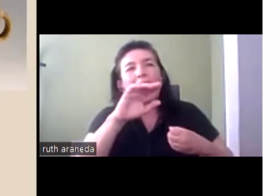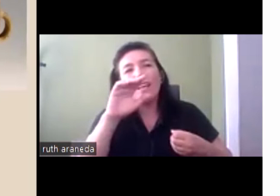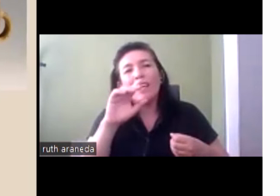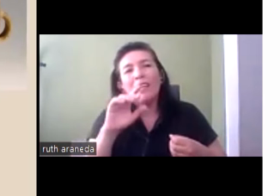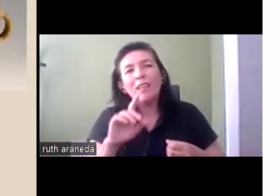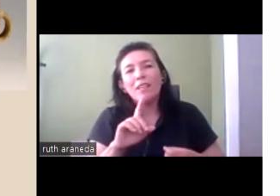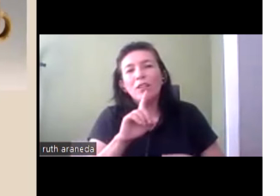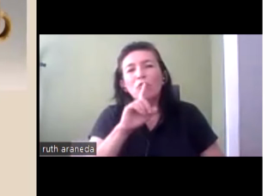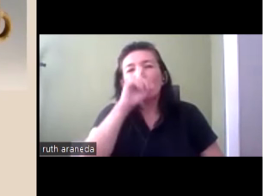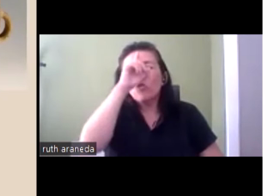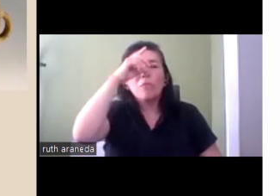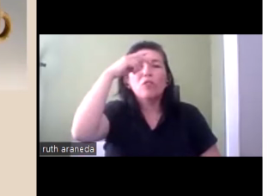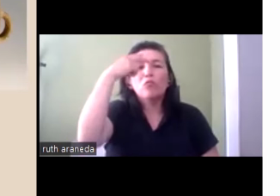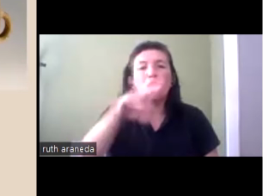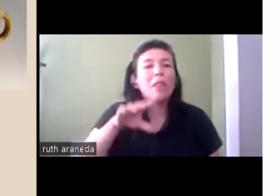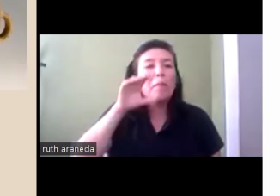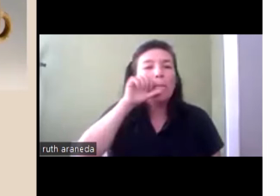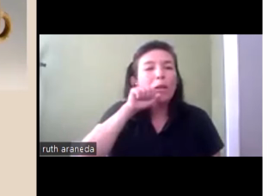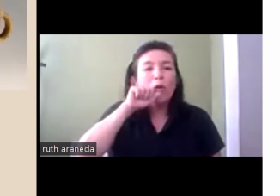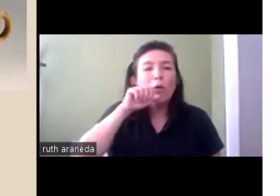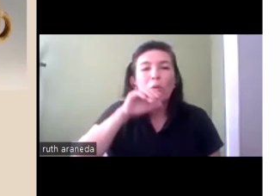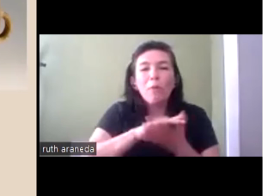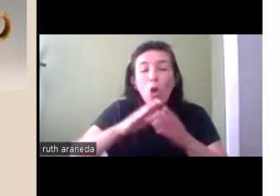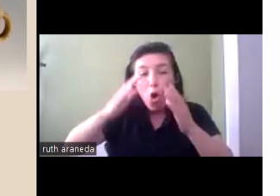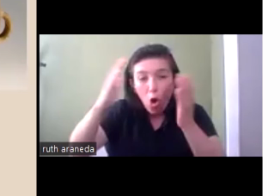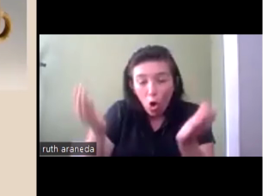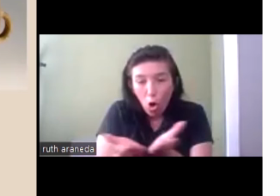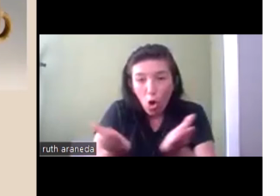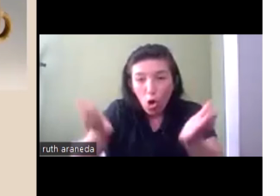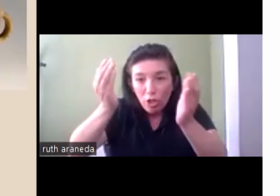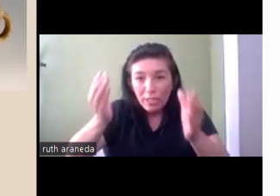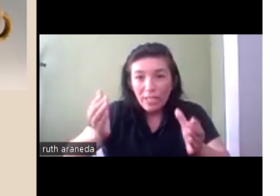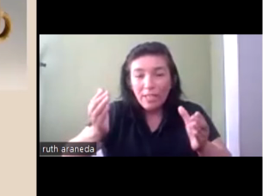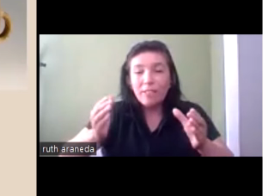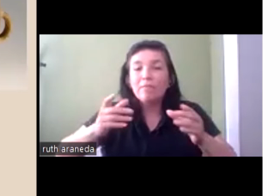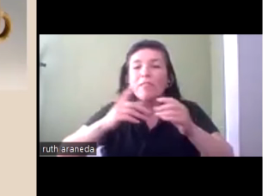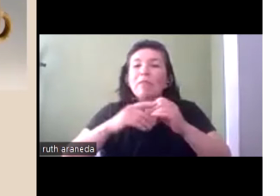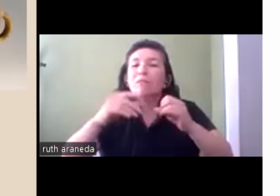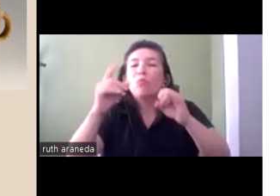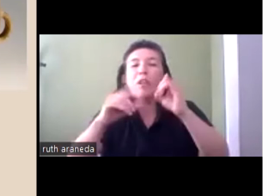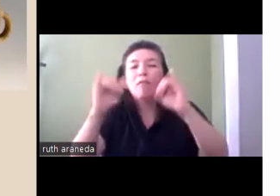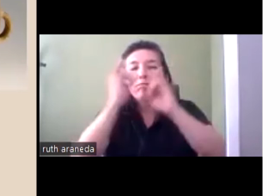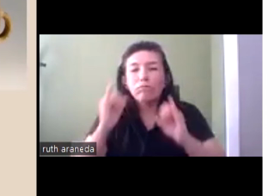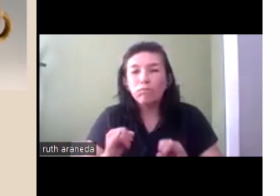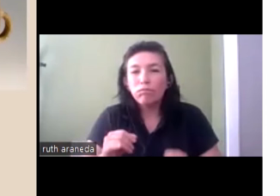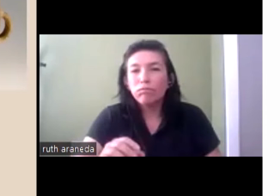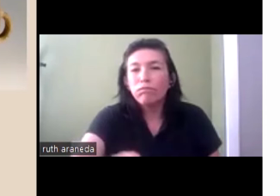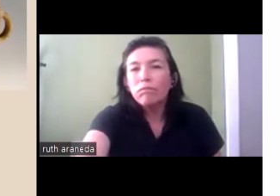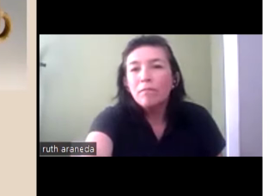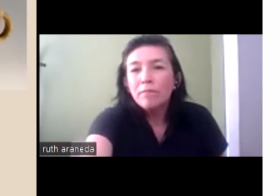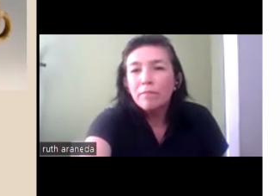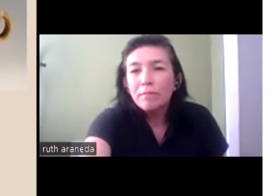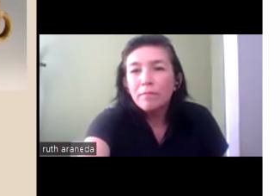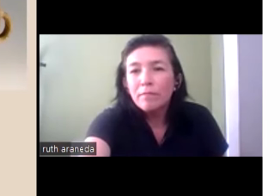de los incas, que son la olla en pedestal, las escudillas ornitomorfas, los aríbalos, ya en la esquina